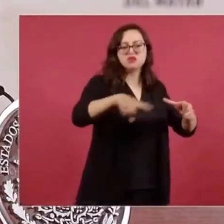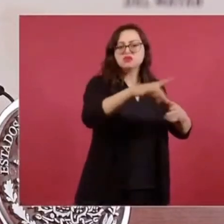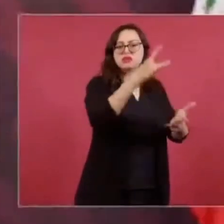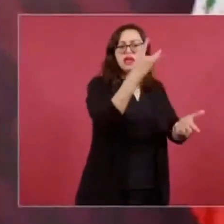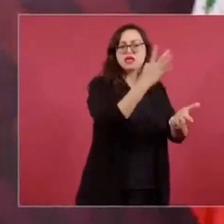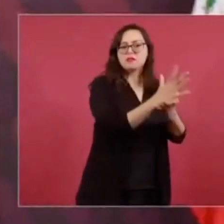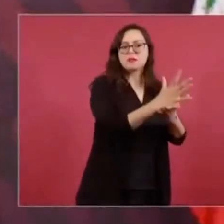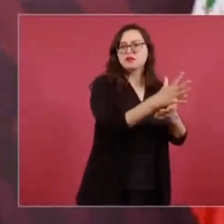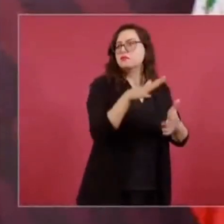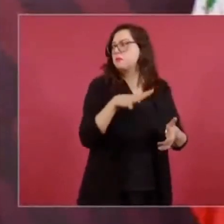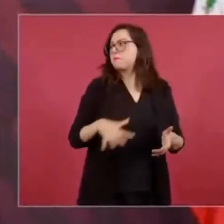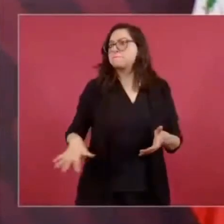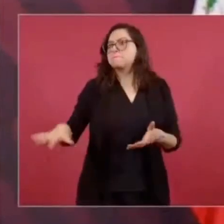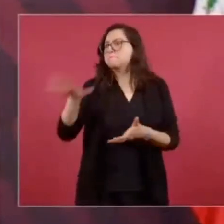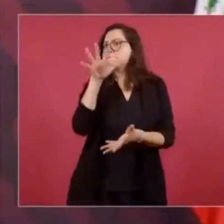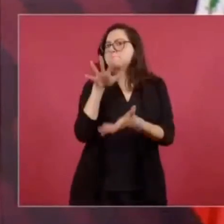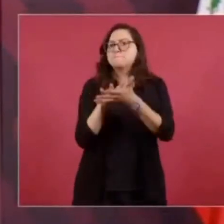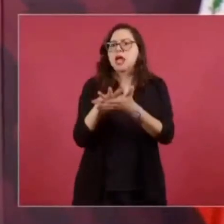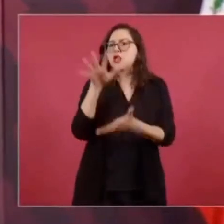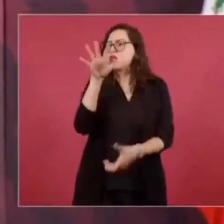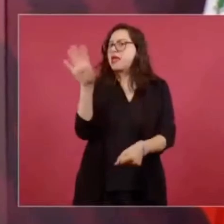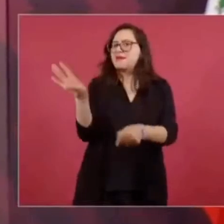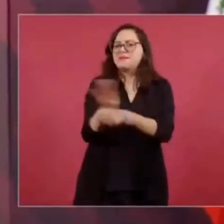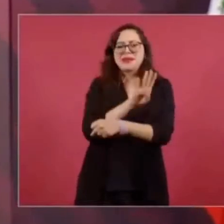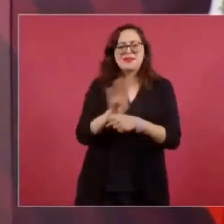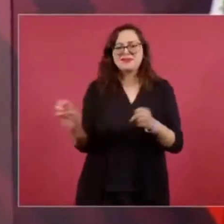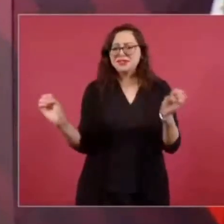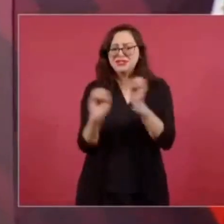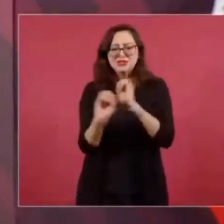no al pueblo ni a la nación.